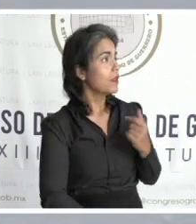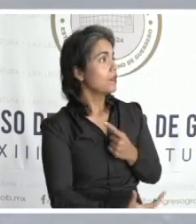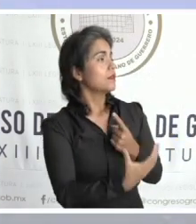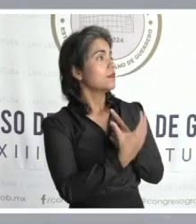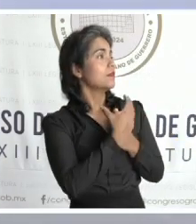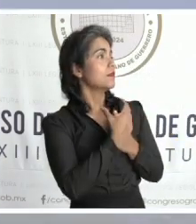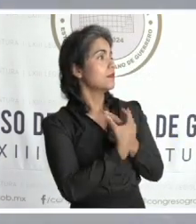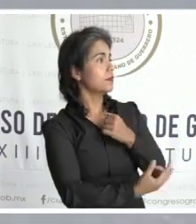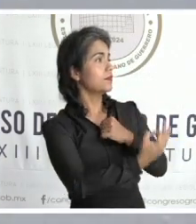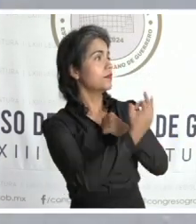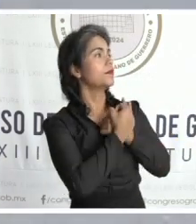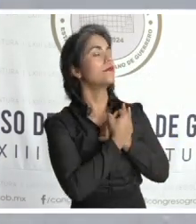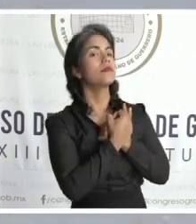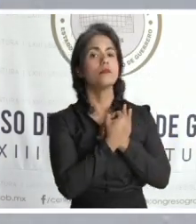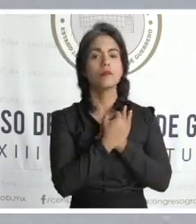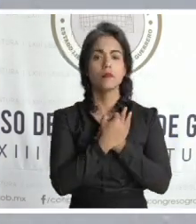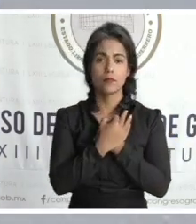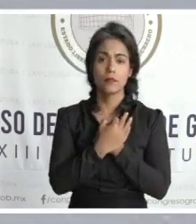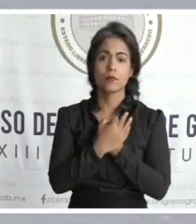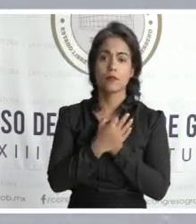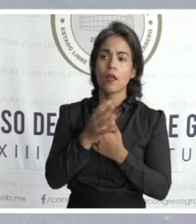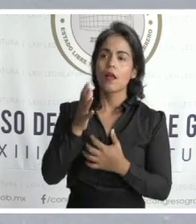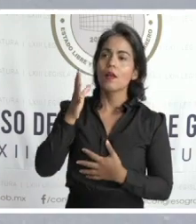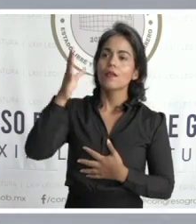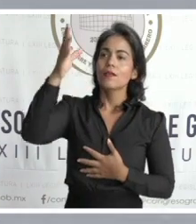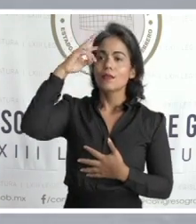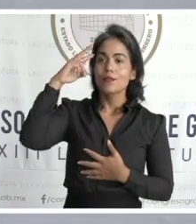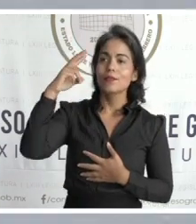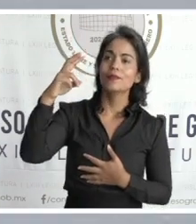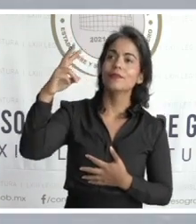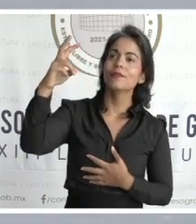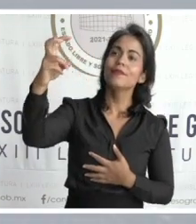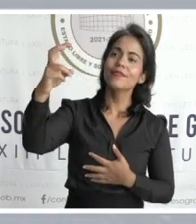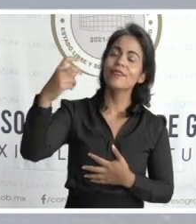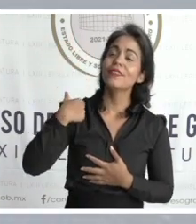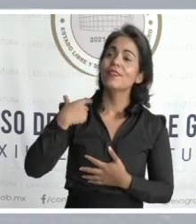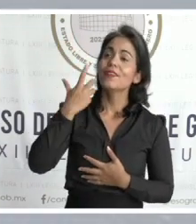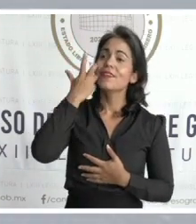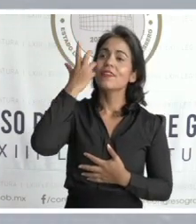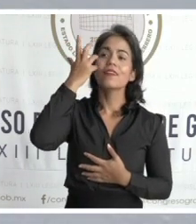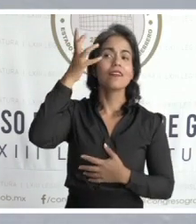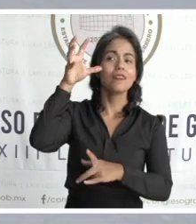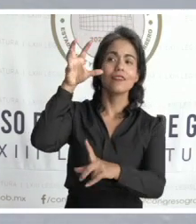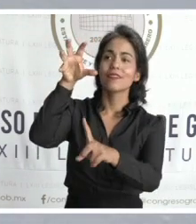Que sueñan con lograr cosas maravillosas a lo largo de su vida.